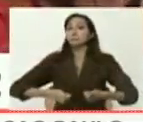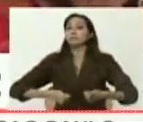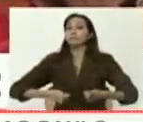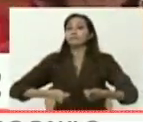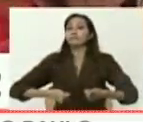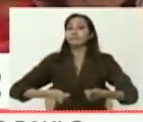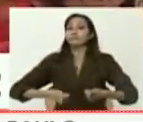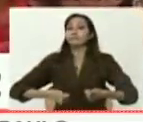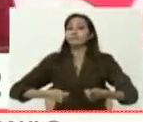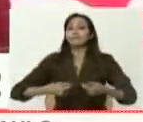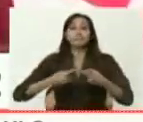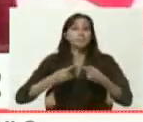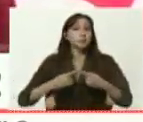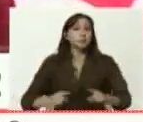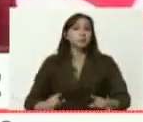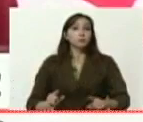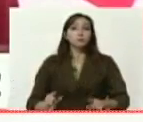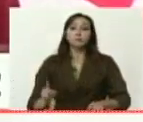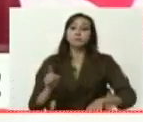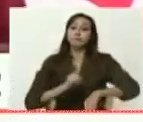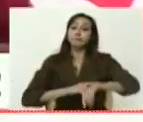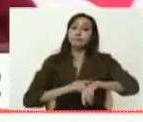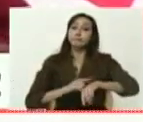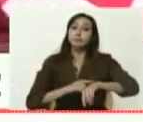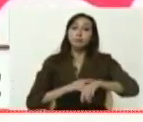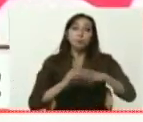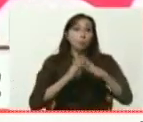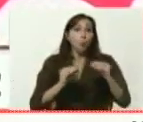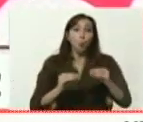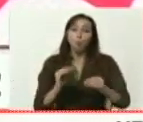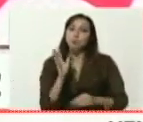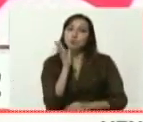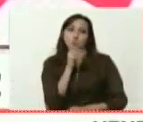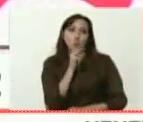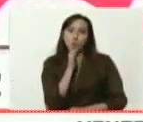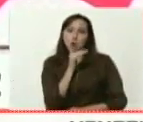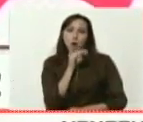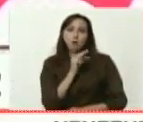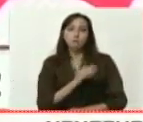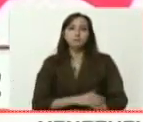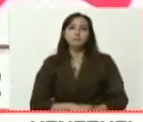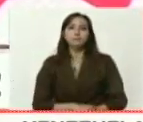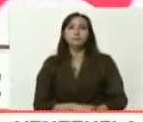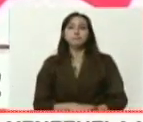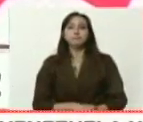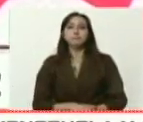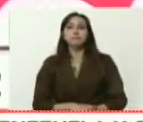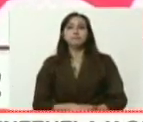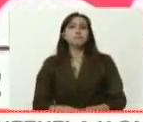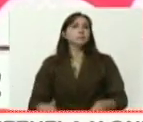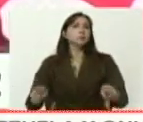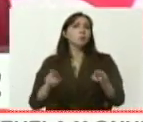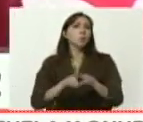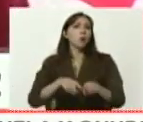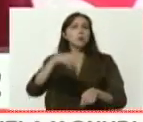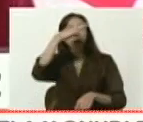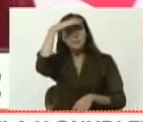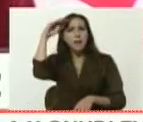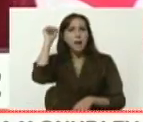Pero no tenemos todo el tiempo del mundo. No tenemos el tiempo que tuvo Miranda, Bolívar.